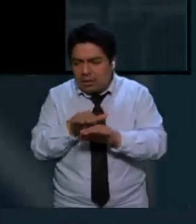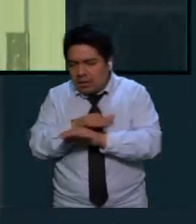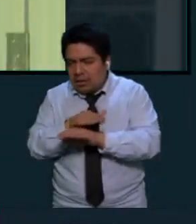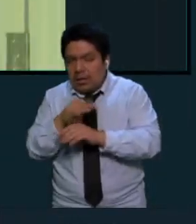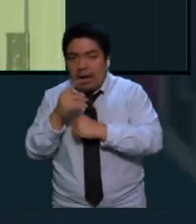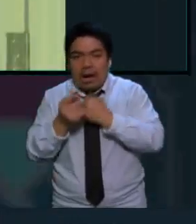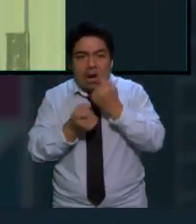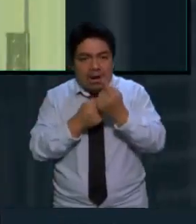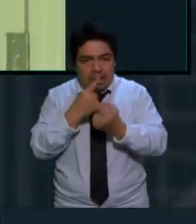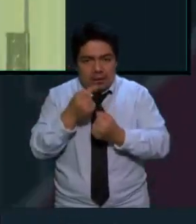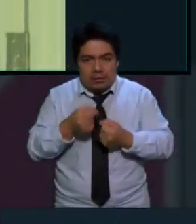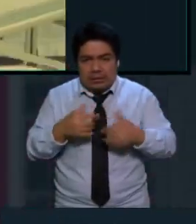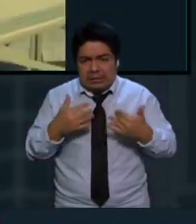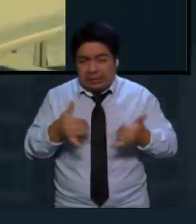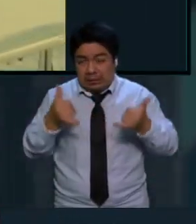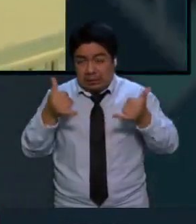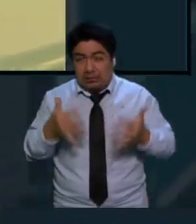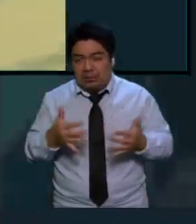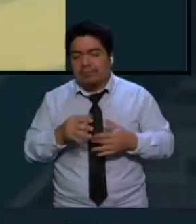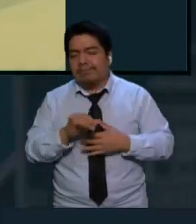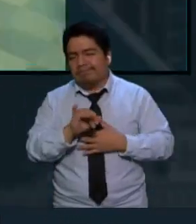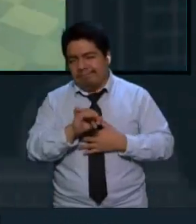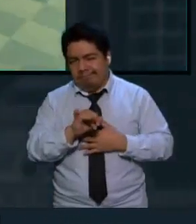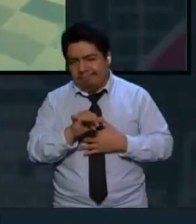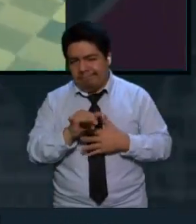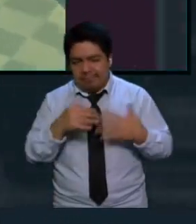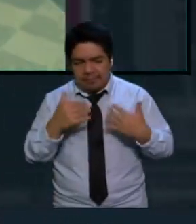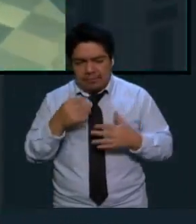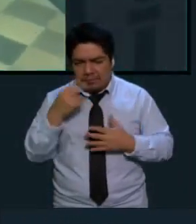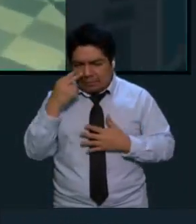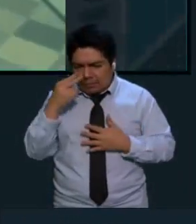son realmente fuertes, ¿no? Muy